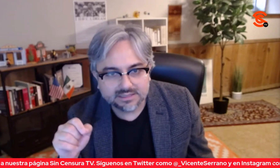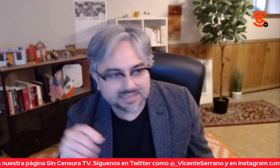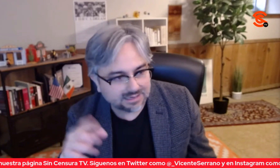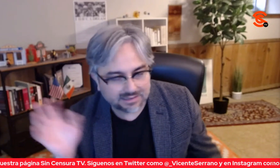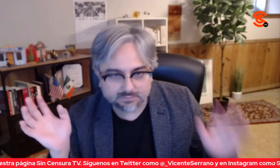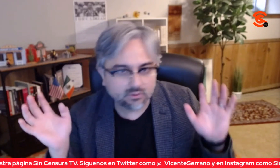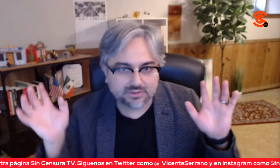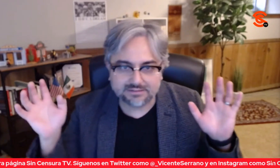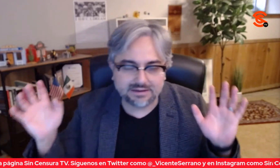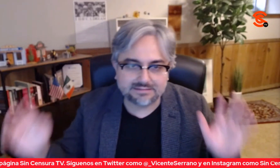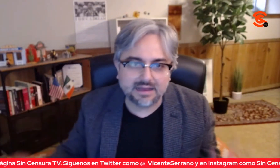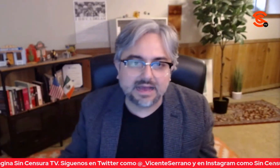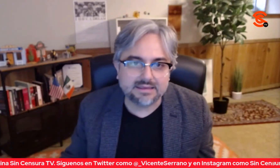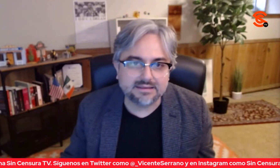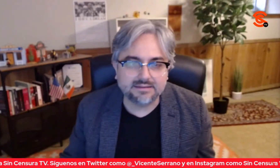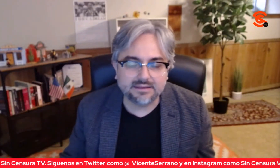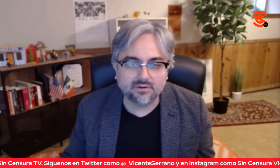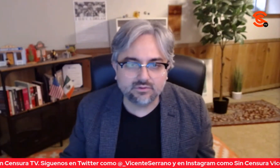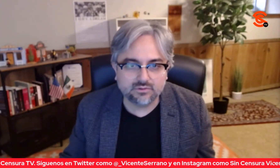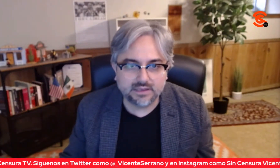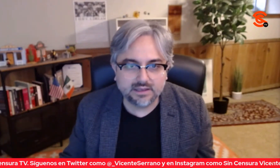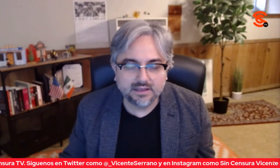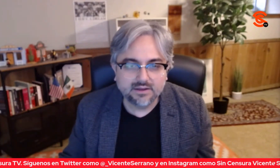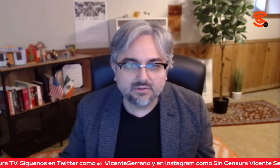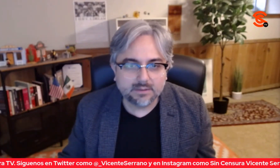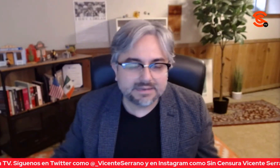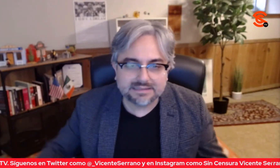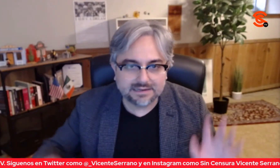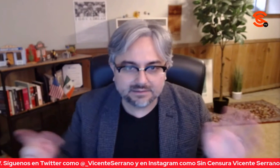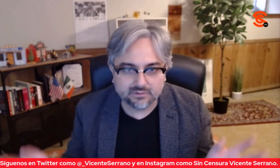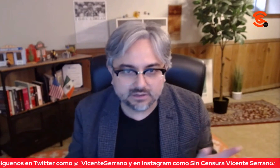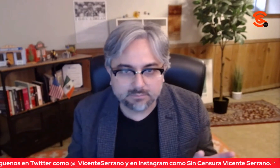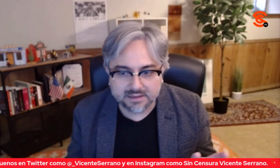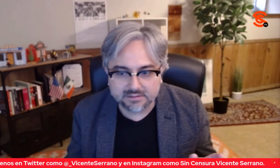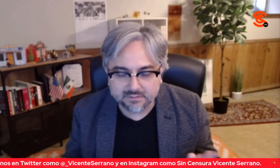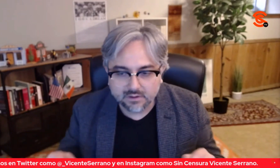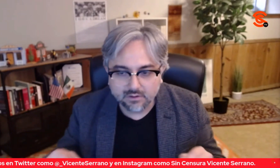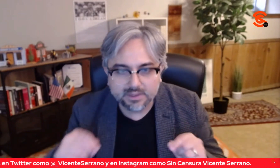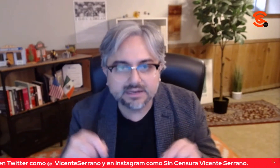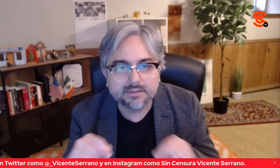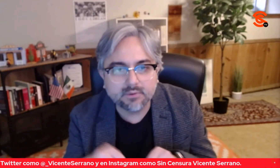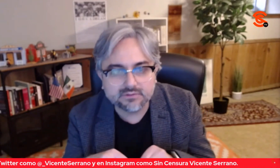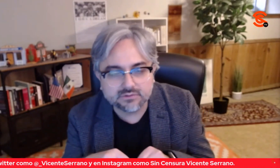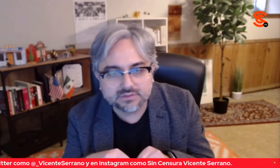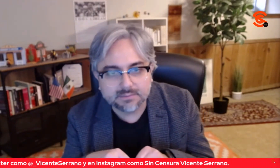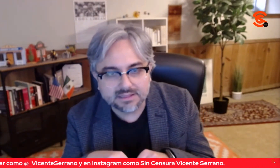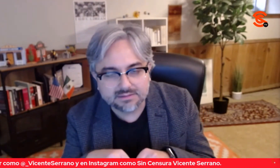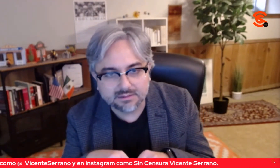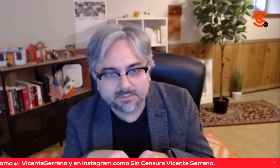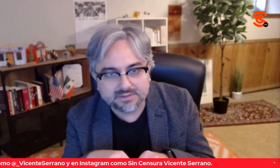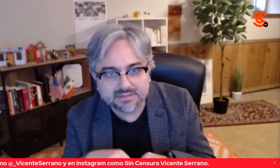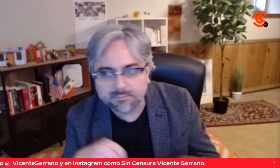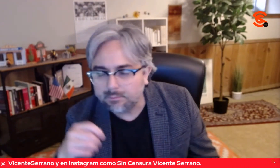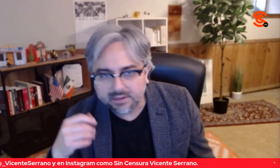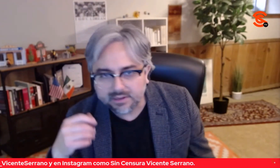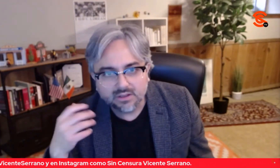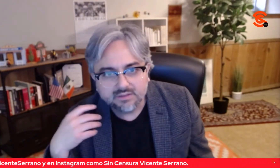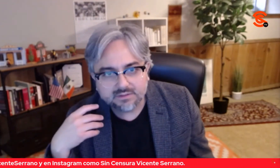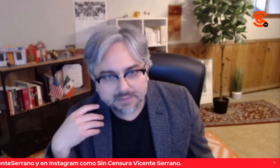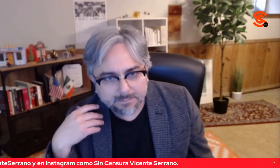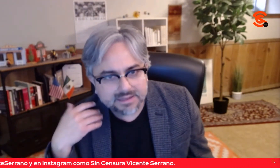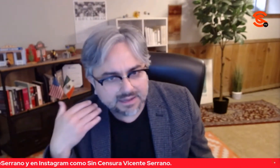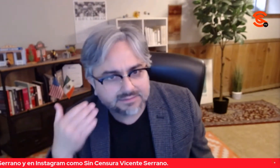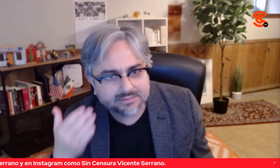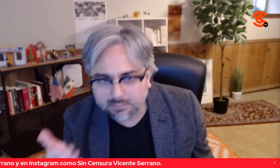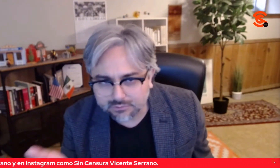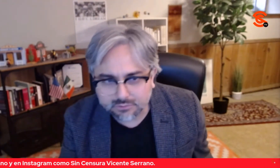de quitar las botas de las calles y que no sea una militarización del país, hubieran impuesto esta medida desde el principio, pero se